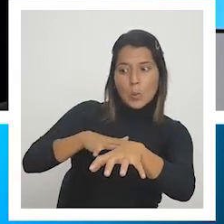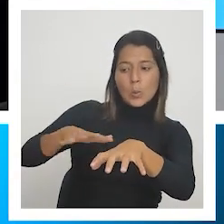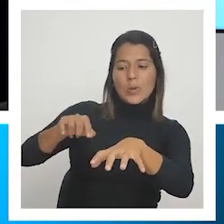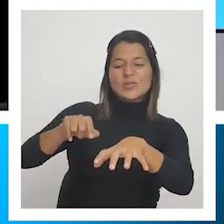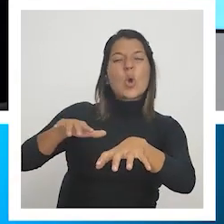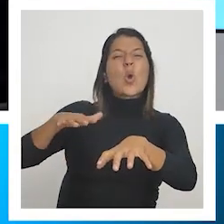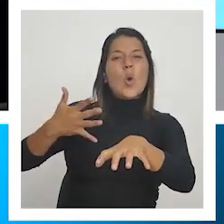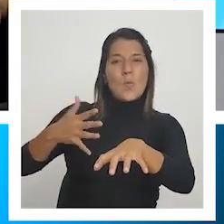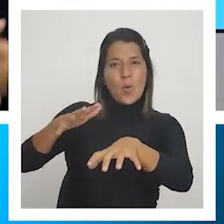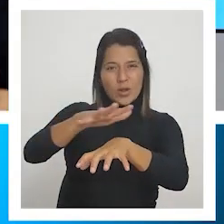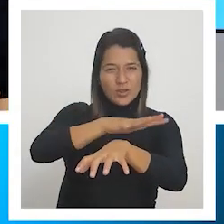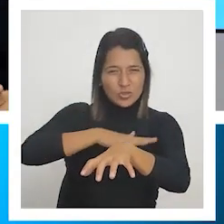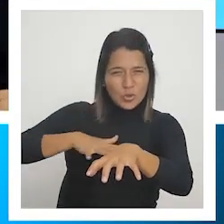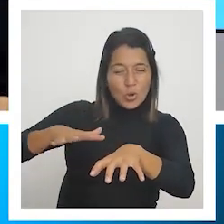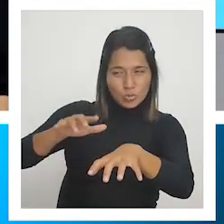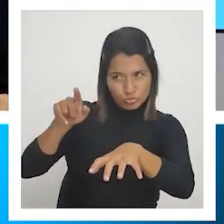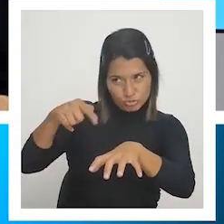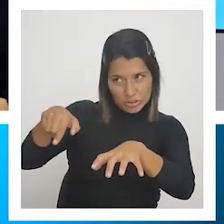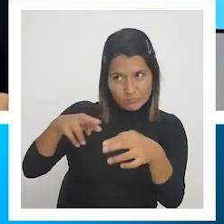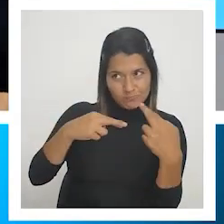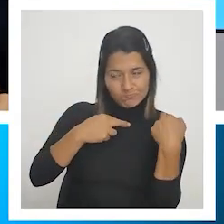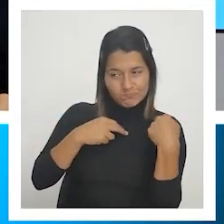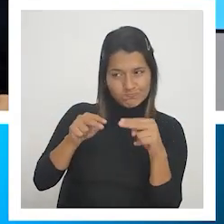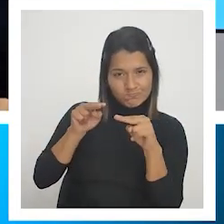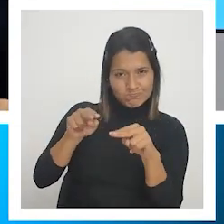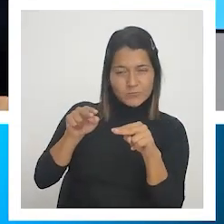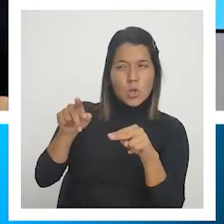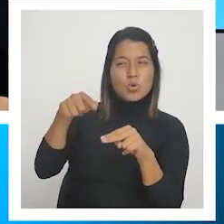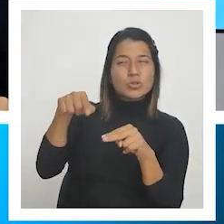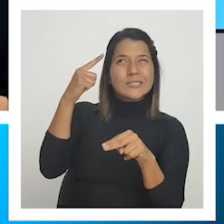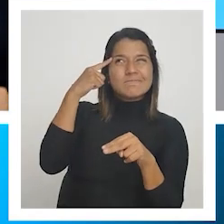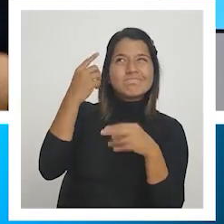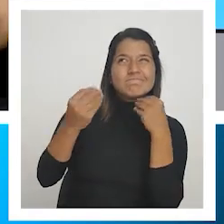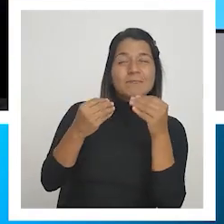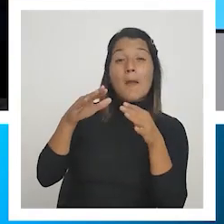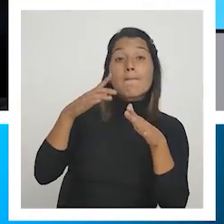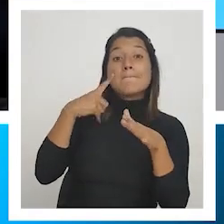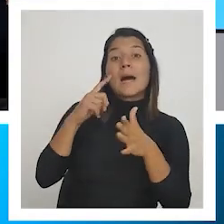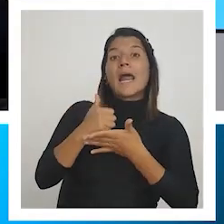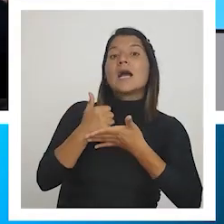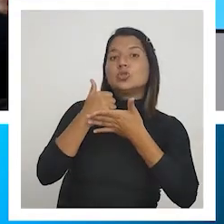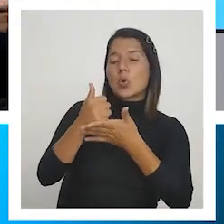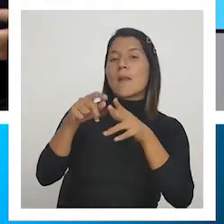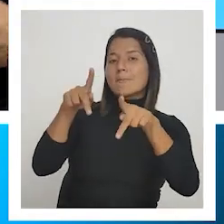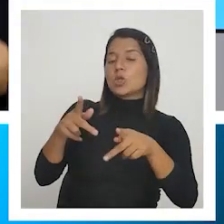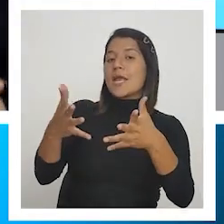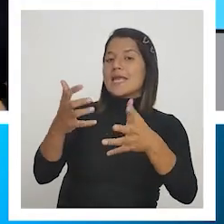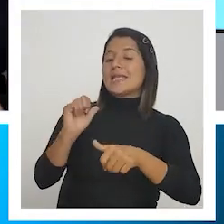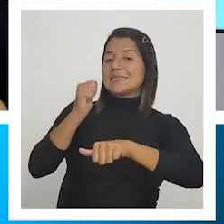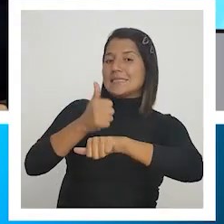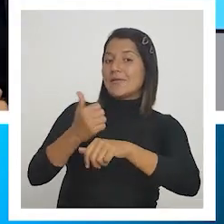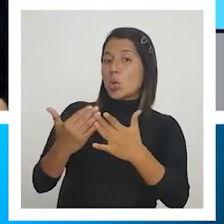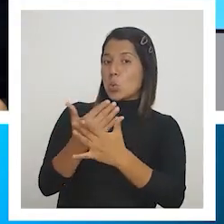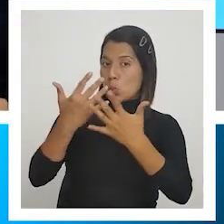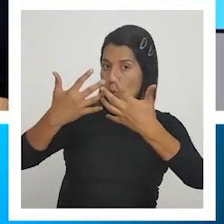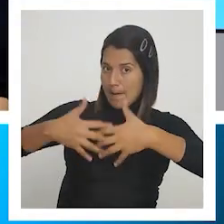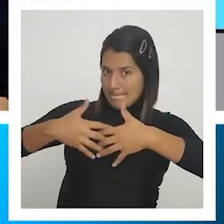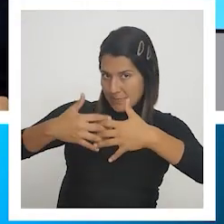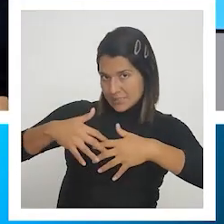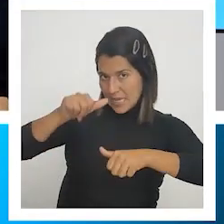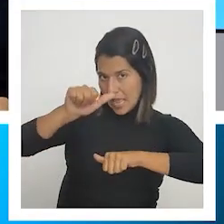cómo ayudar a los emprendedores, pero además de desarrollar este